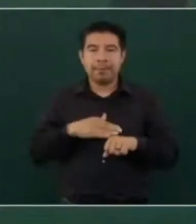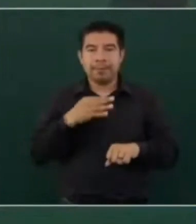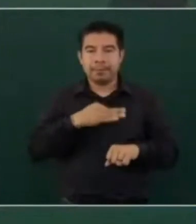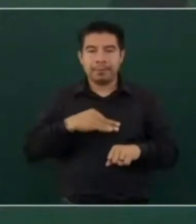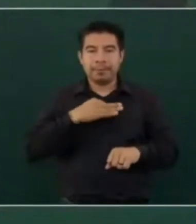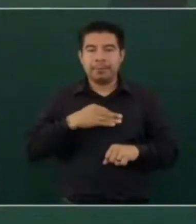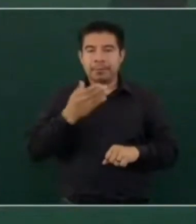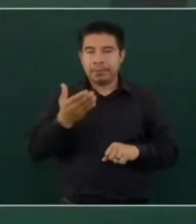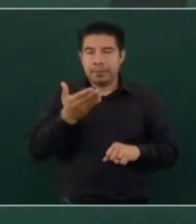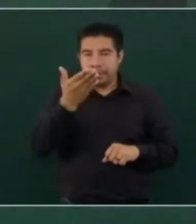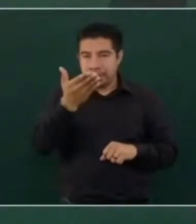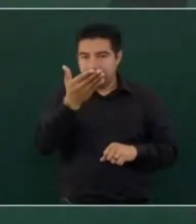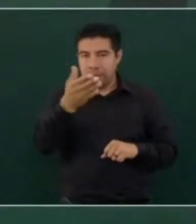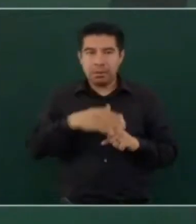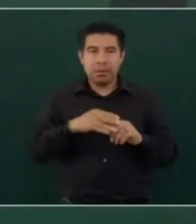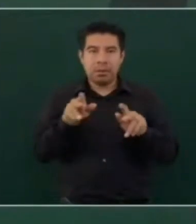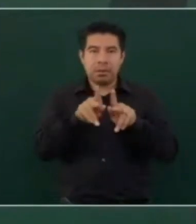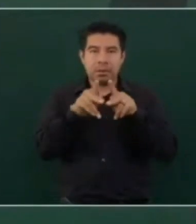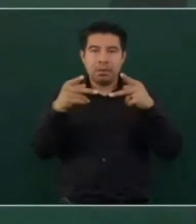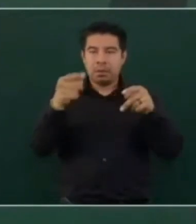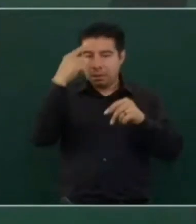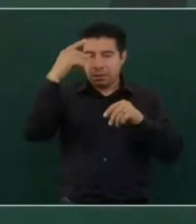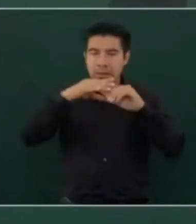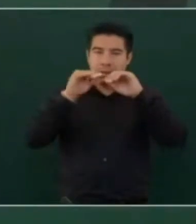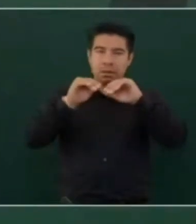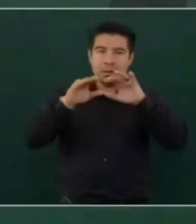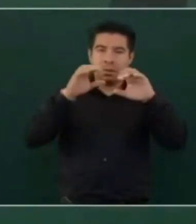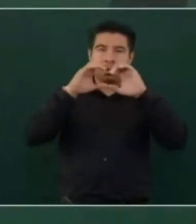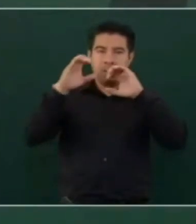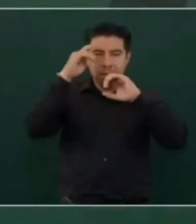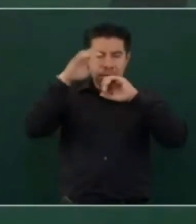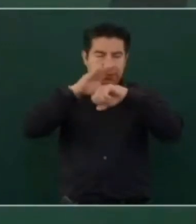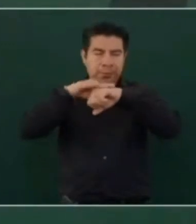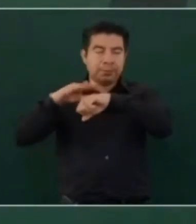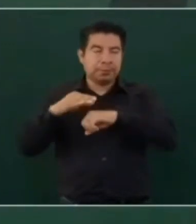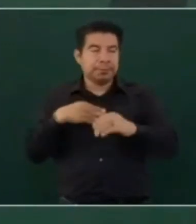como periodista, como buen comunicador.